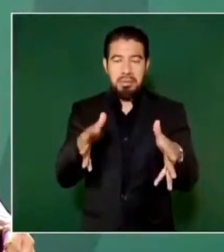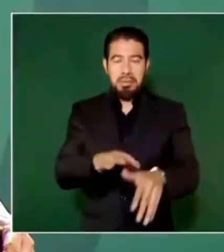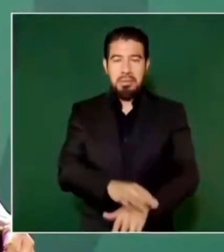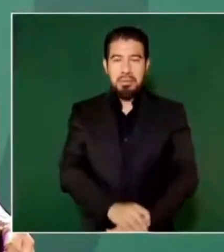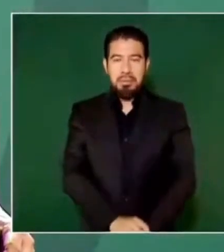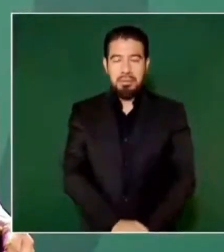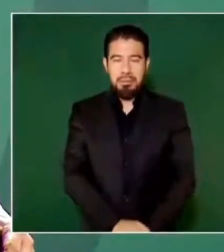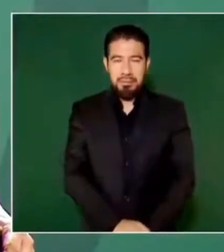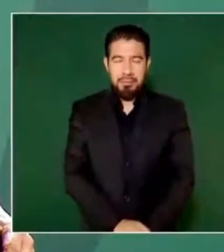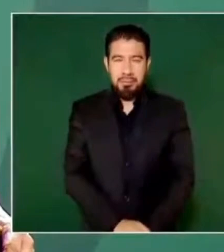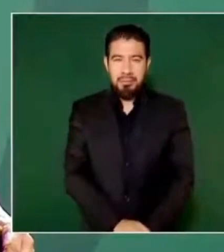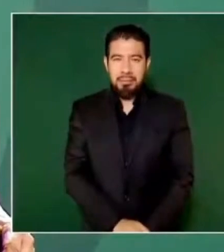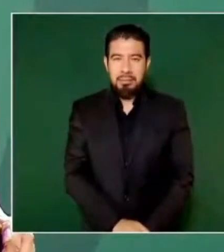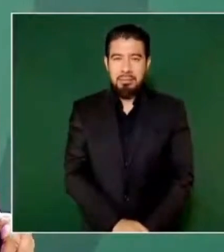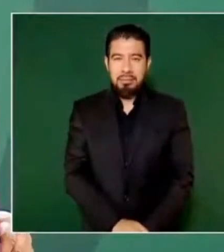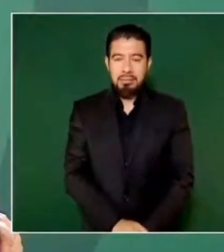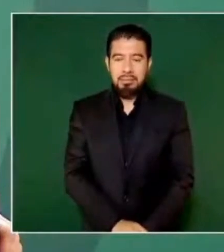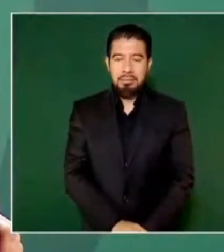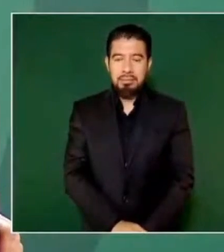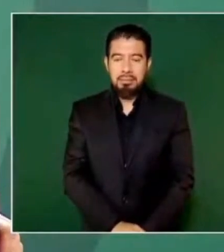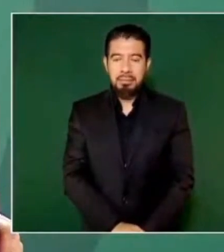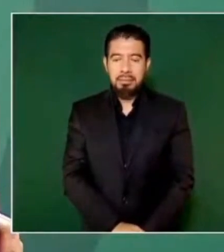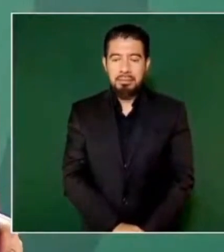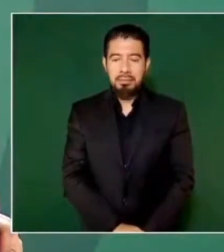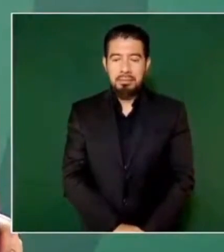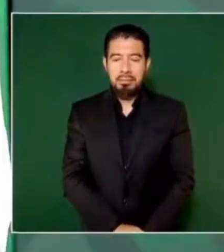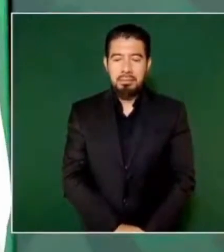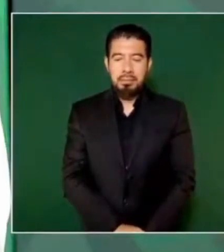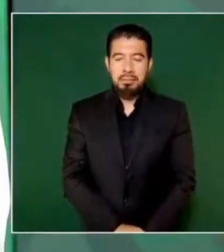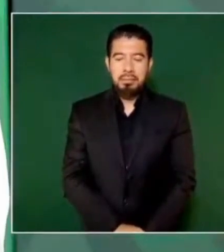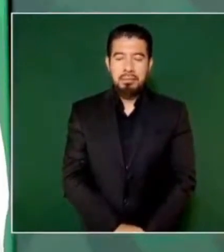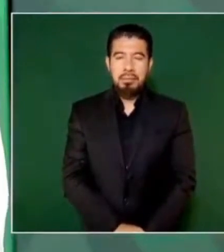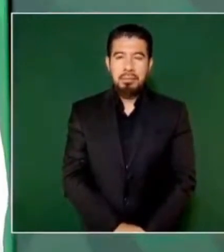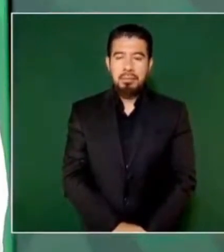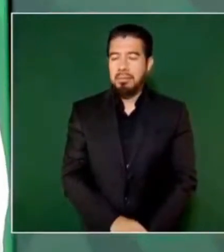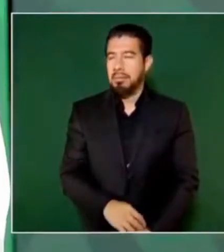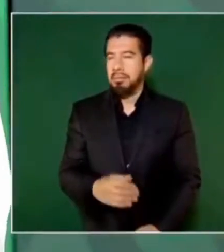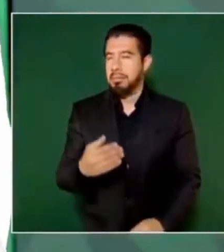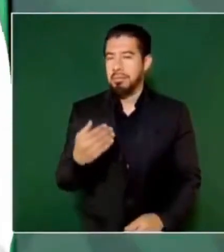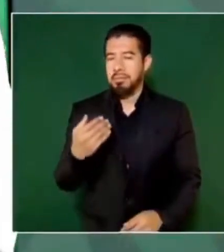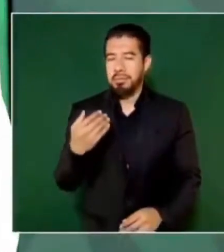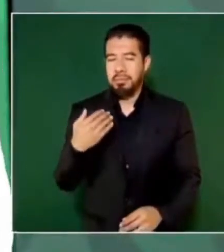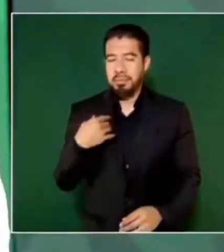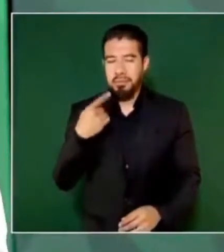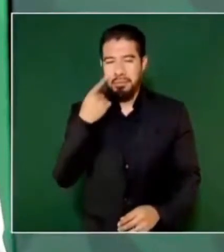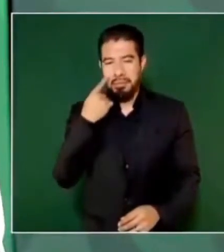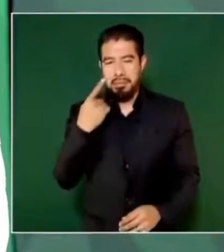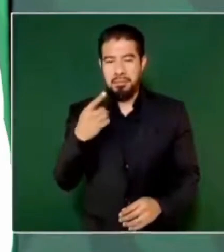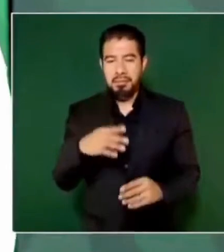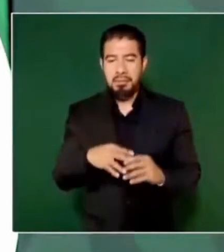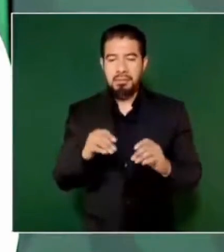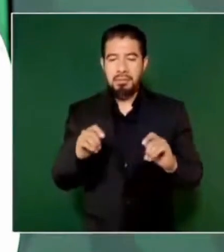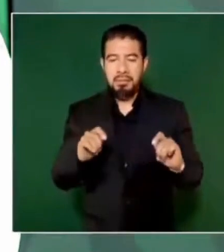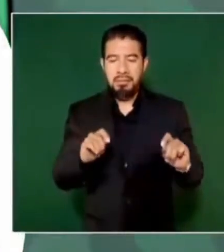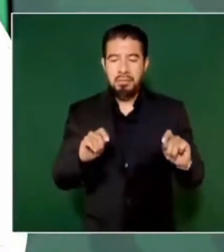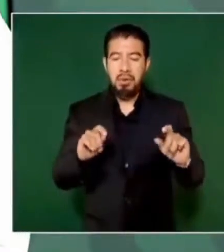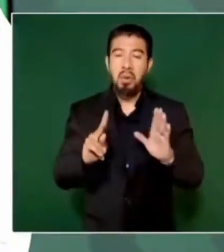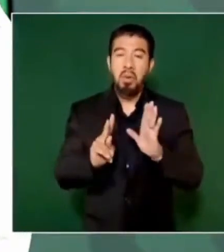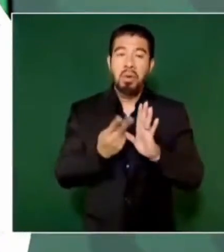La publicidad, ahora estaba yo viendo de que vuelven los publicistas,